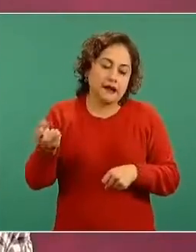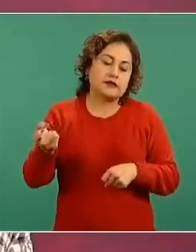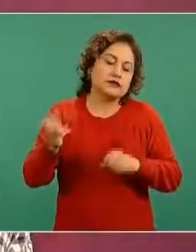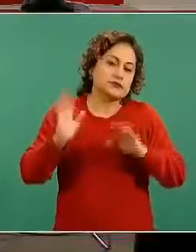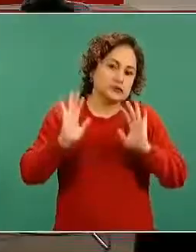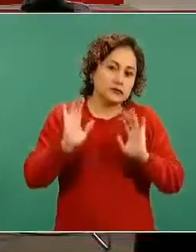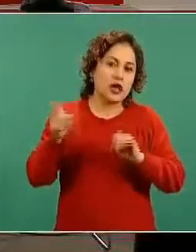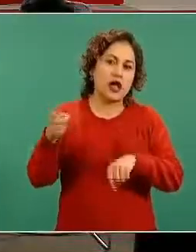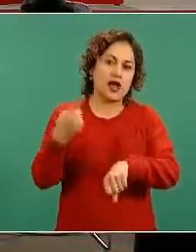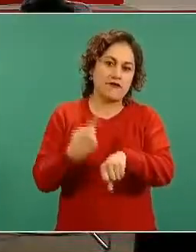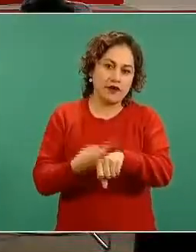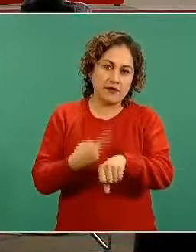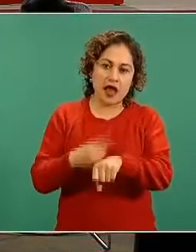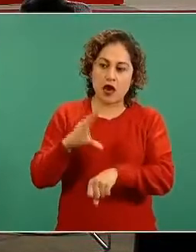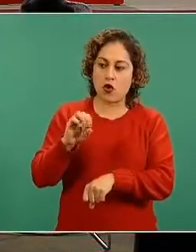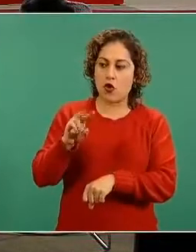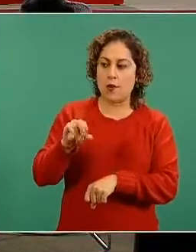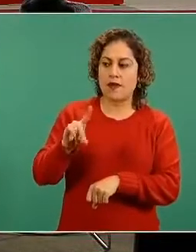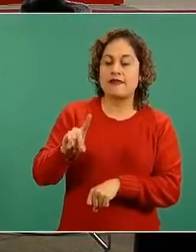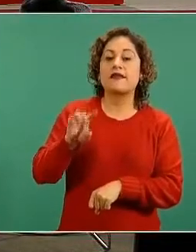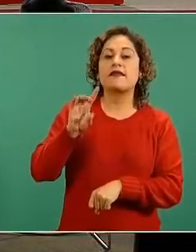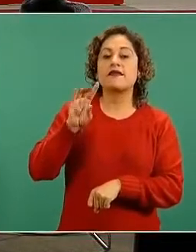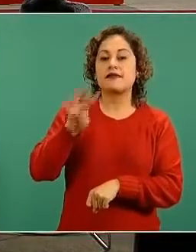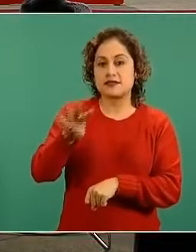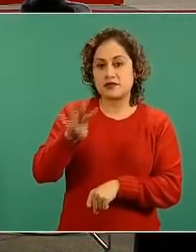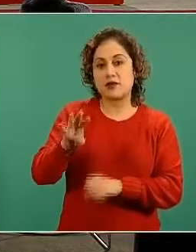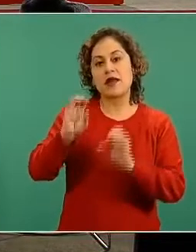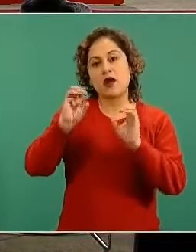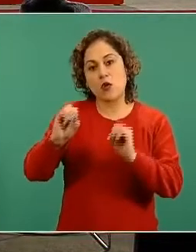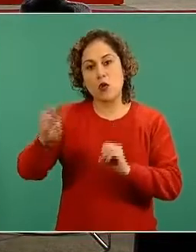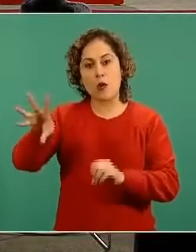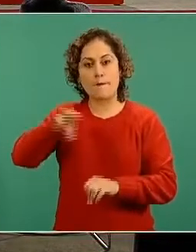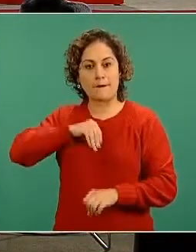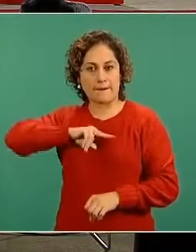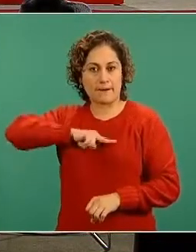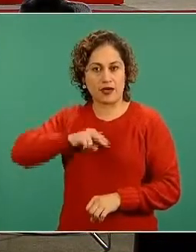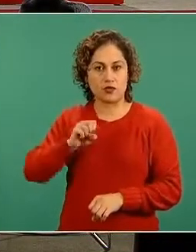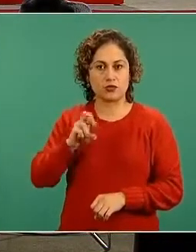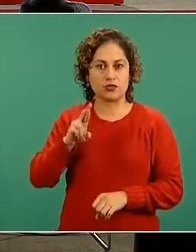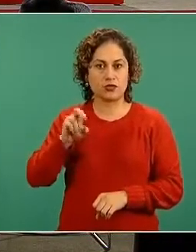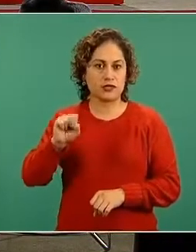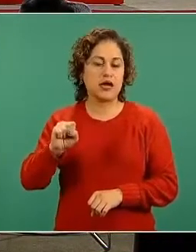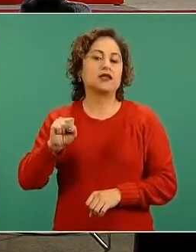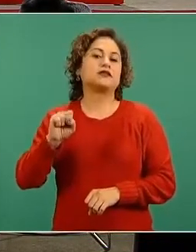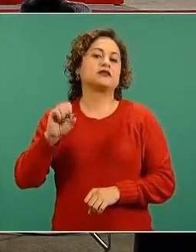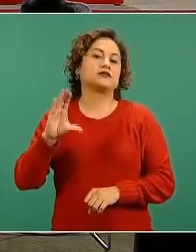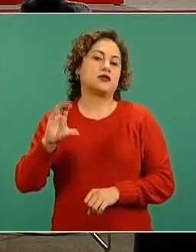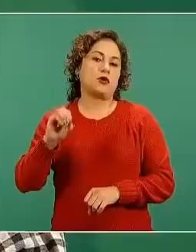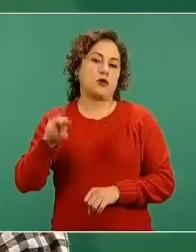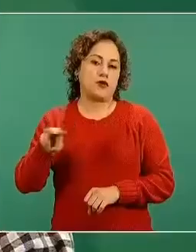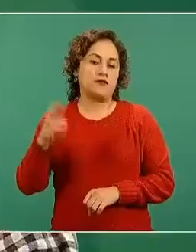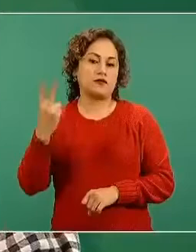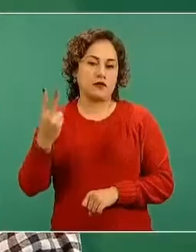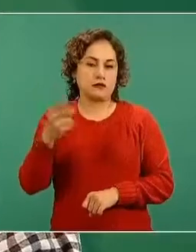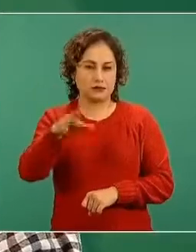la enfermedad COVID-19. Recordarán que desde octubre del año pasado, desde agosto del año pasado,